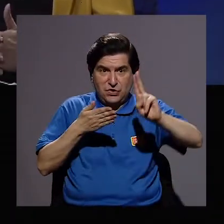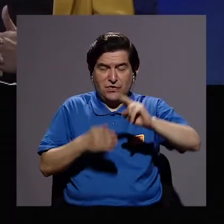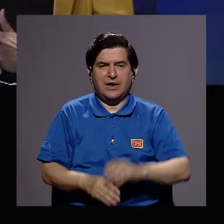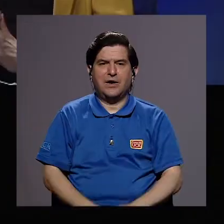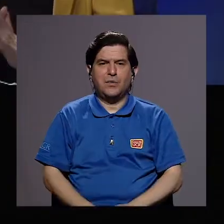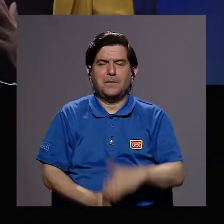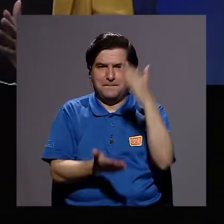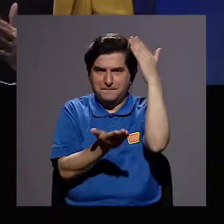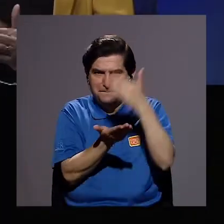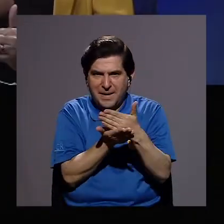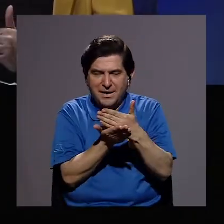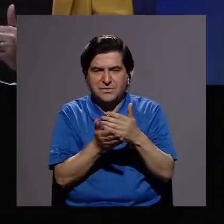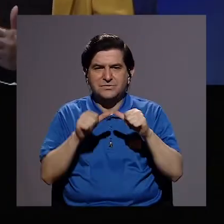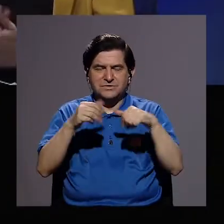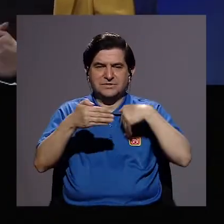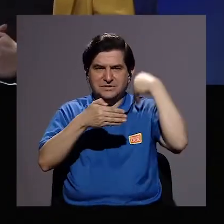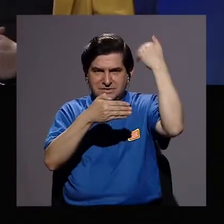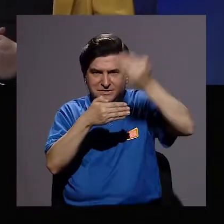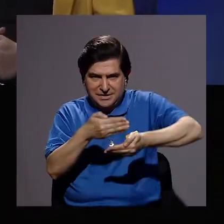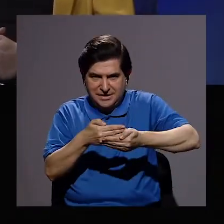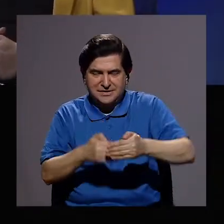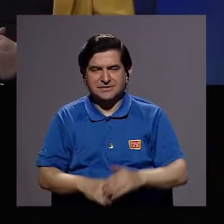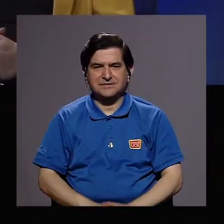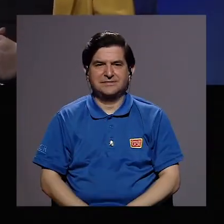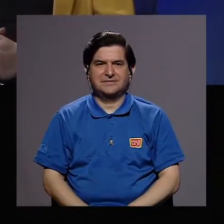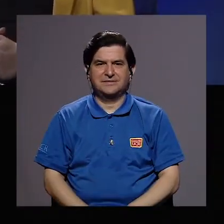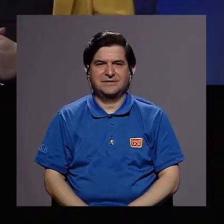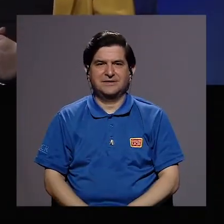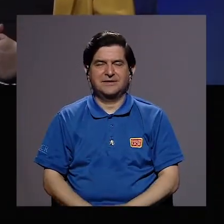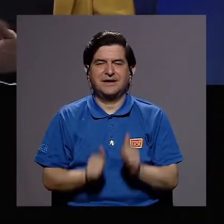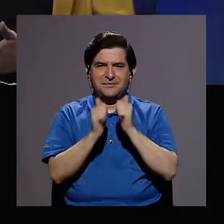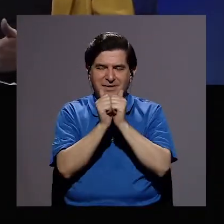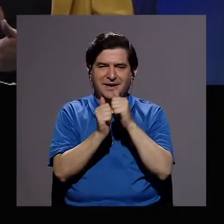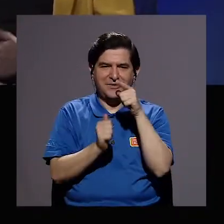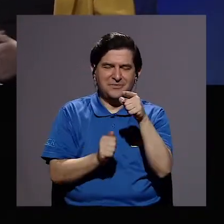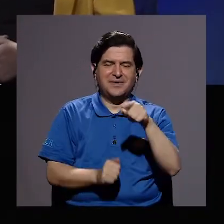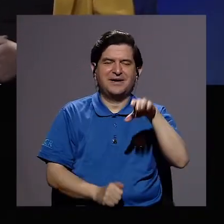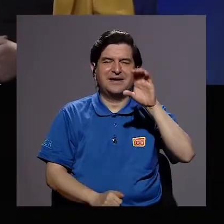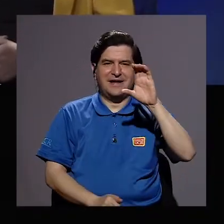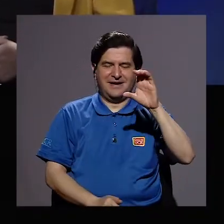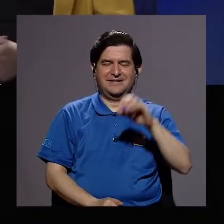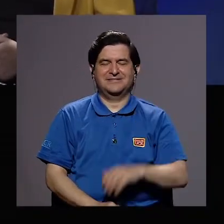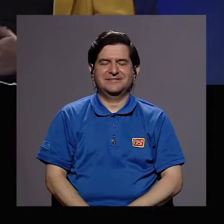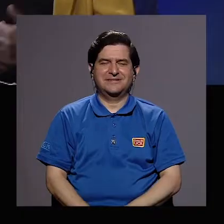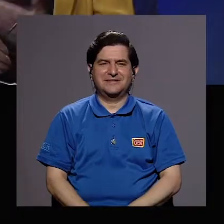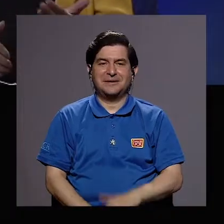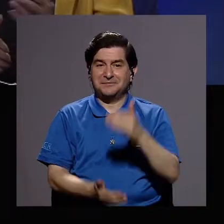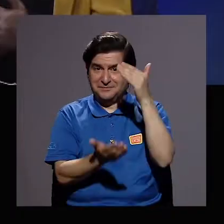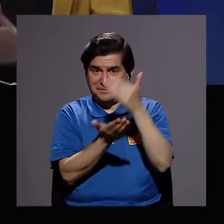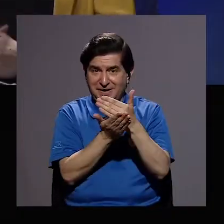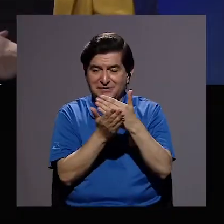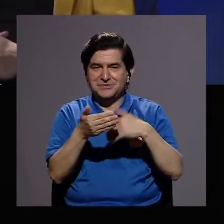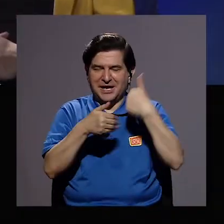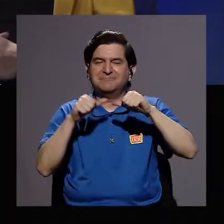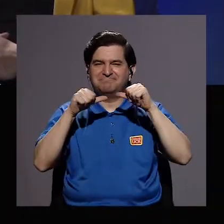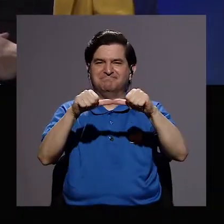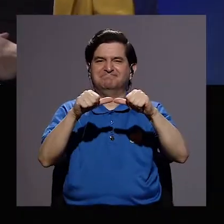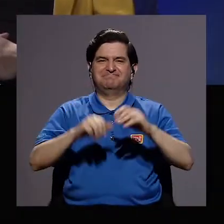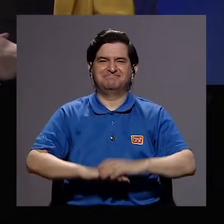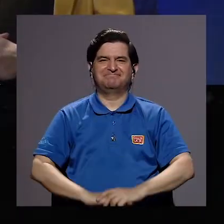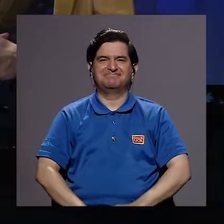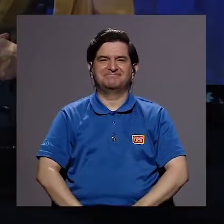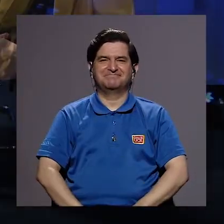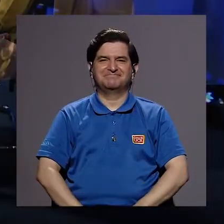vamos a hacer un corte y volver en el siguiente segmento con usted, doña Cristina. Vamos a un corte y